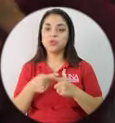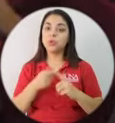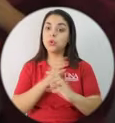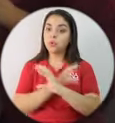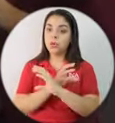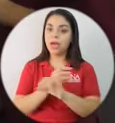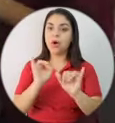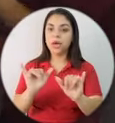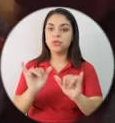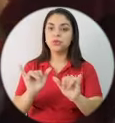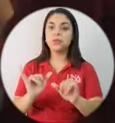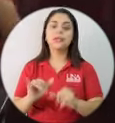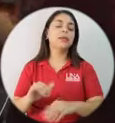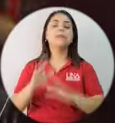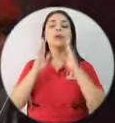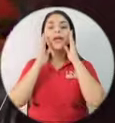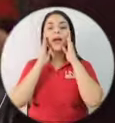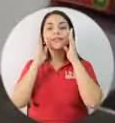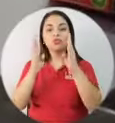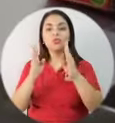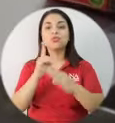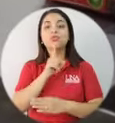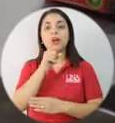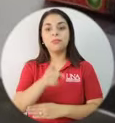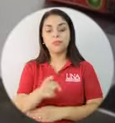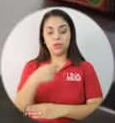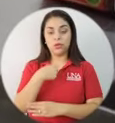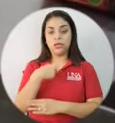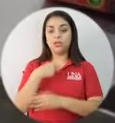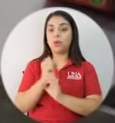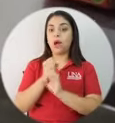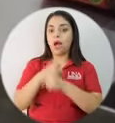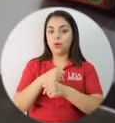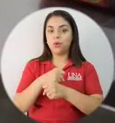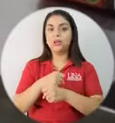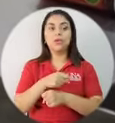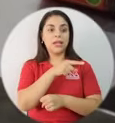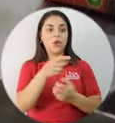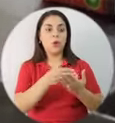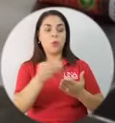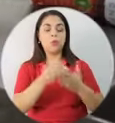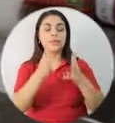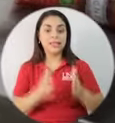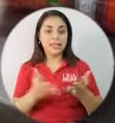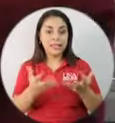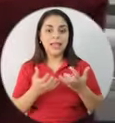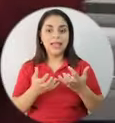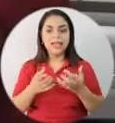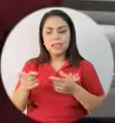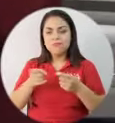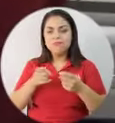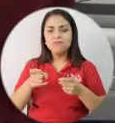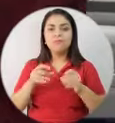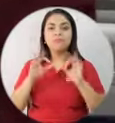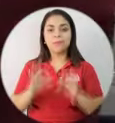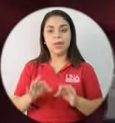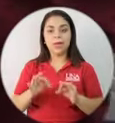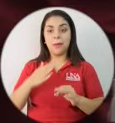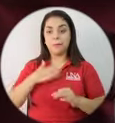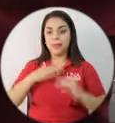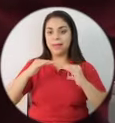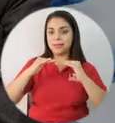tener mucho cuidado en esto y ponerle atención realmente a que lo que yo elaboro es lo que el consumidor quiere y monitorear muy bien la estabilidad y